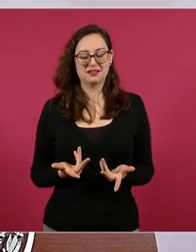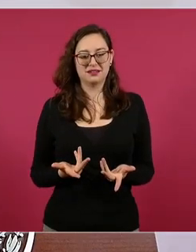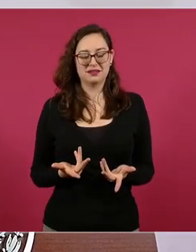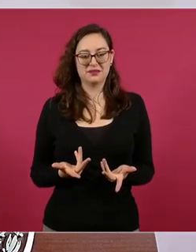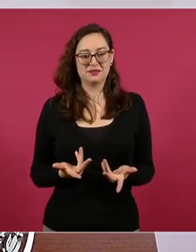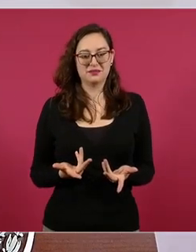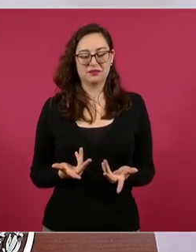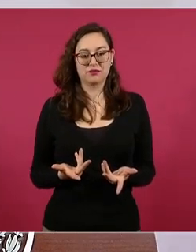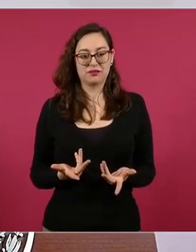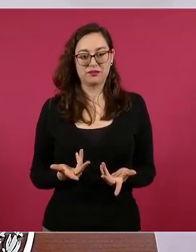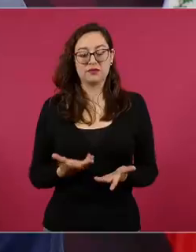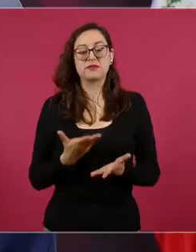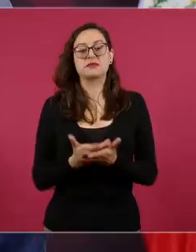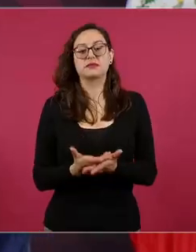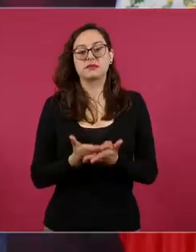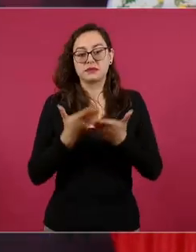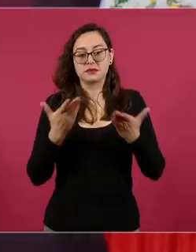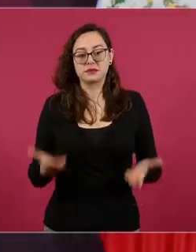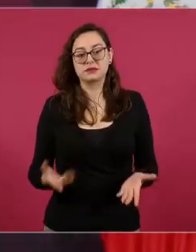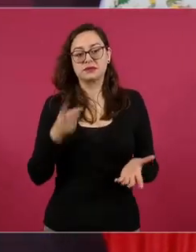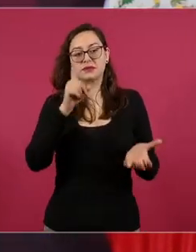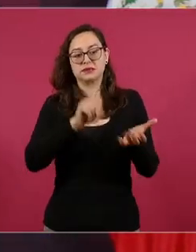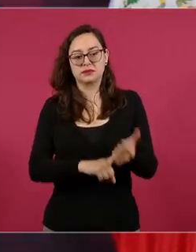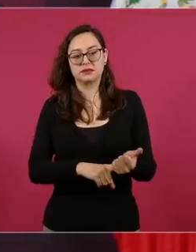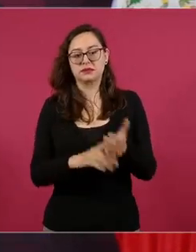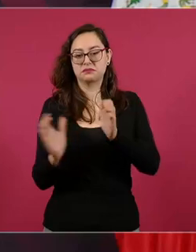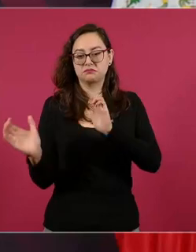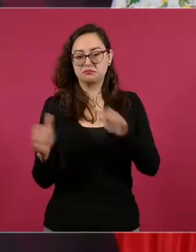Ahora ya se va a operar con